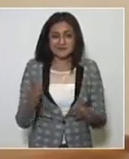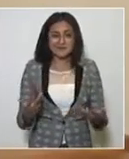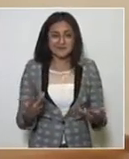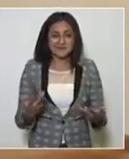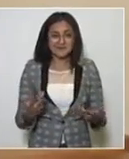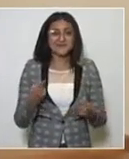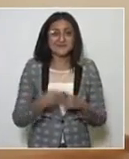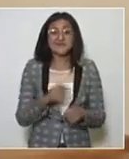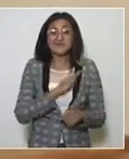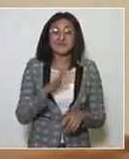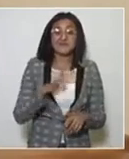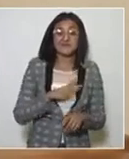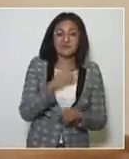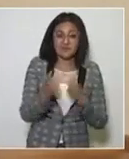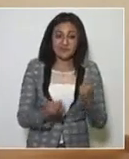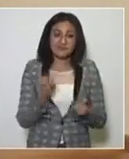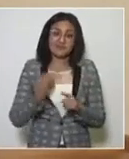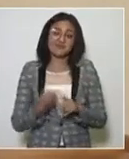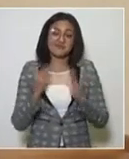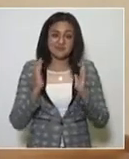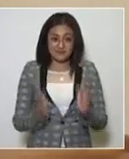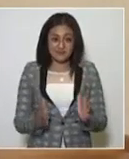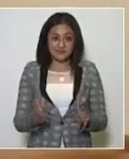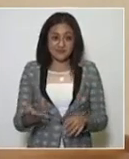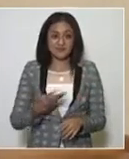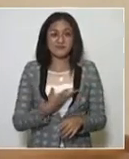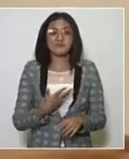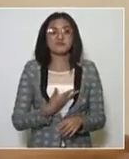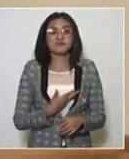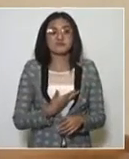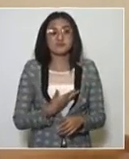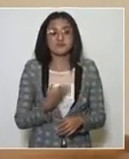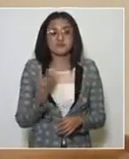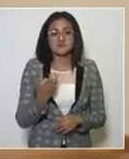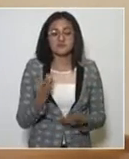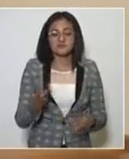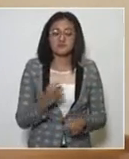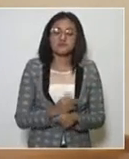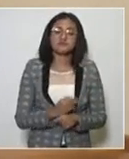quienes tienen aspiraciones a esto. Es un